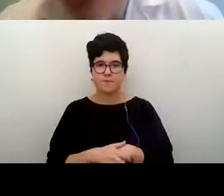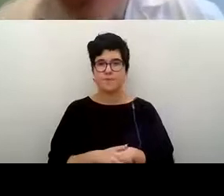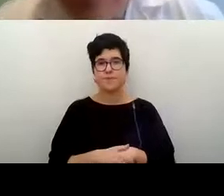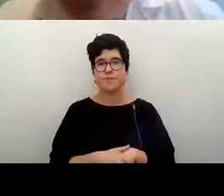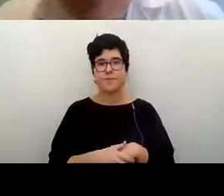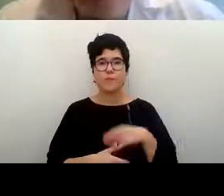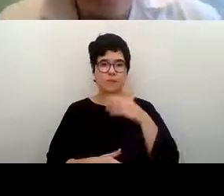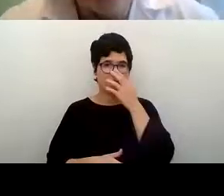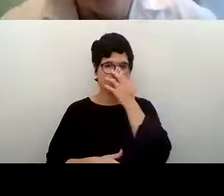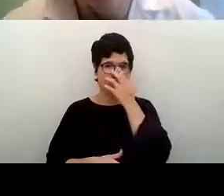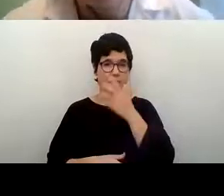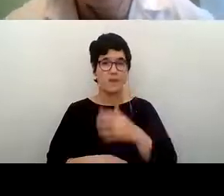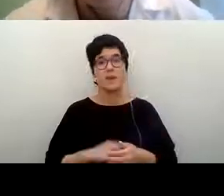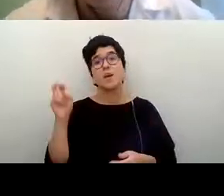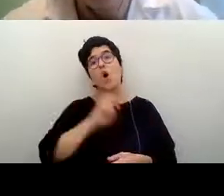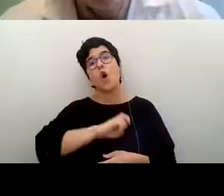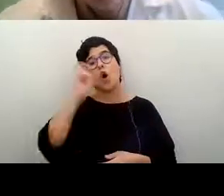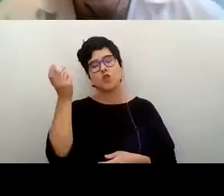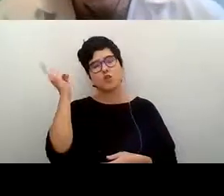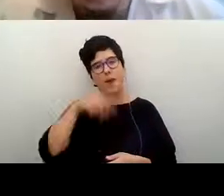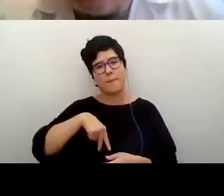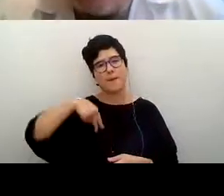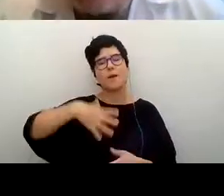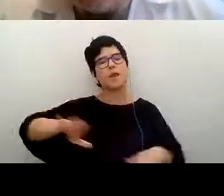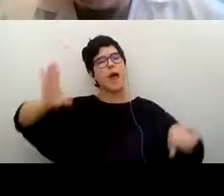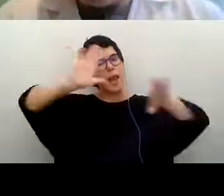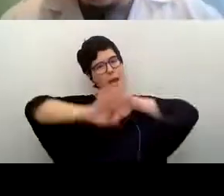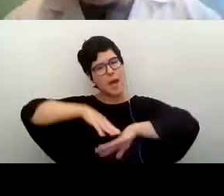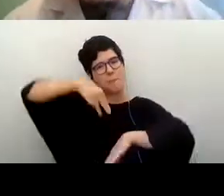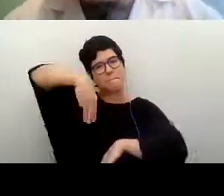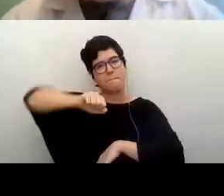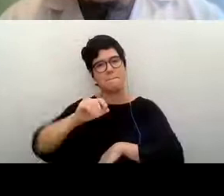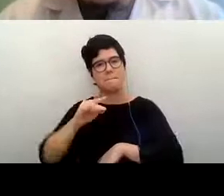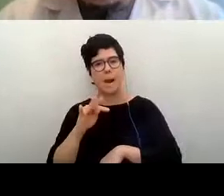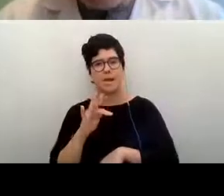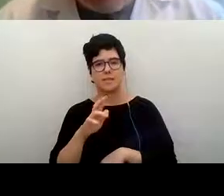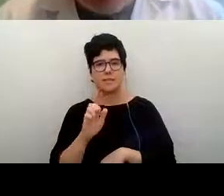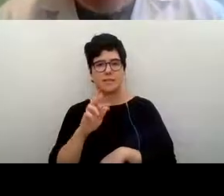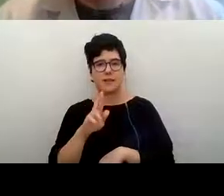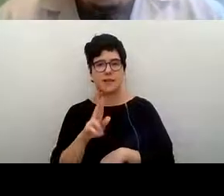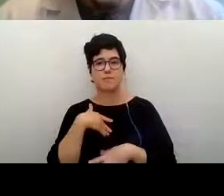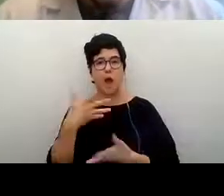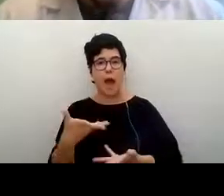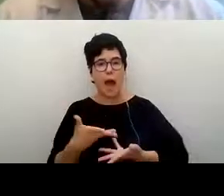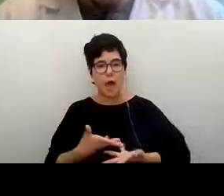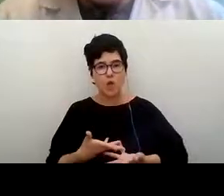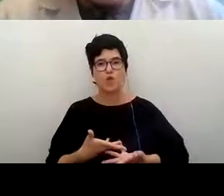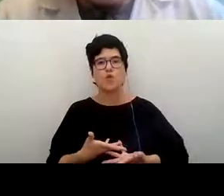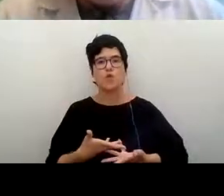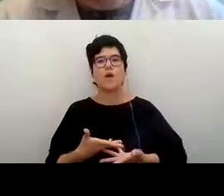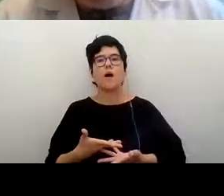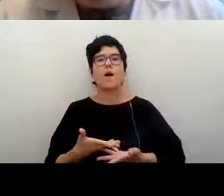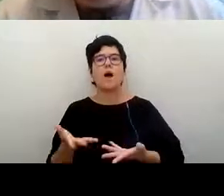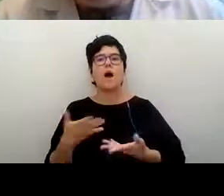Tenemos también el Nightmaster. El Nightmaster lo que nos ayuda es sobre todo a dormir mejor. Sobre todo sería